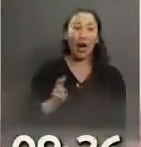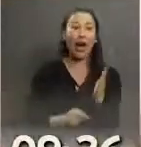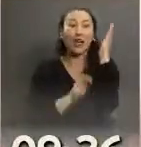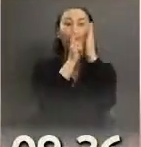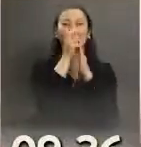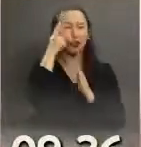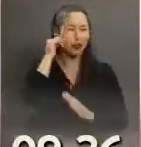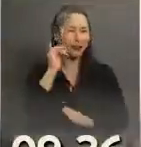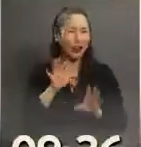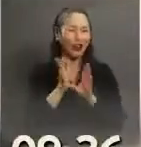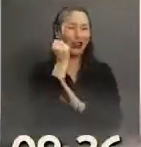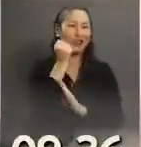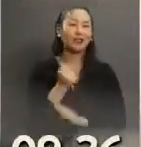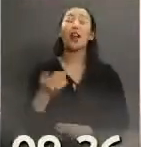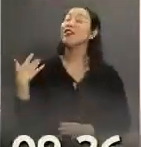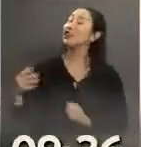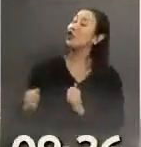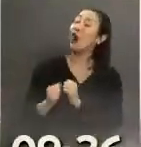Rodrigo nos acompaña.